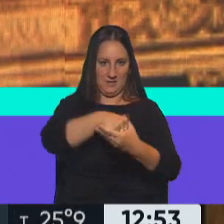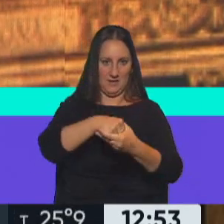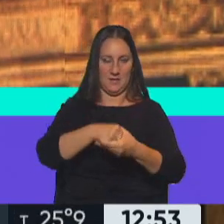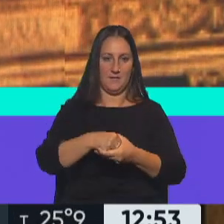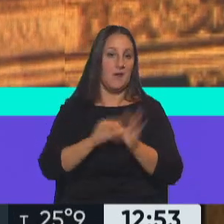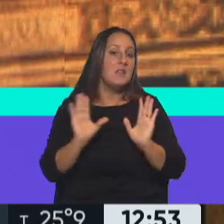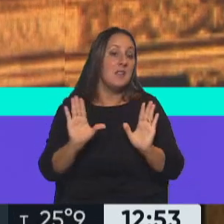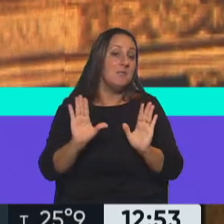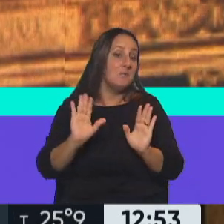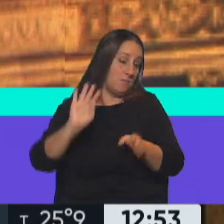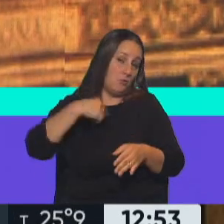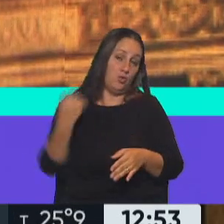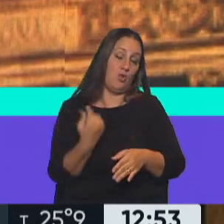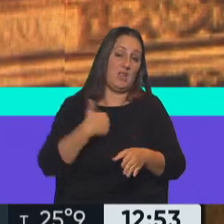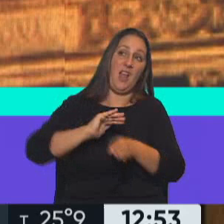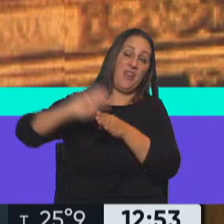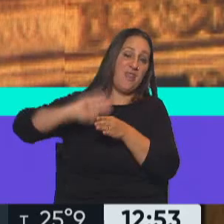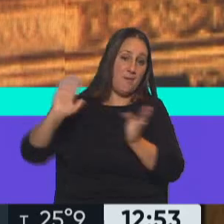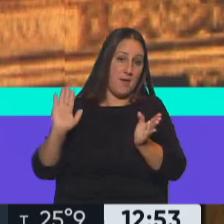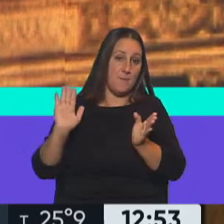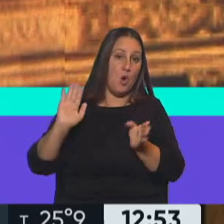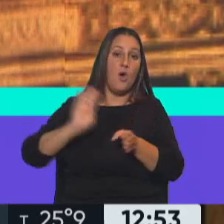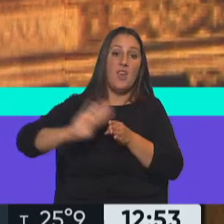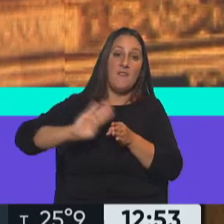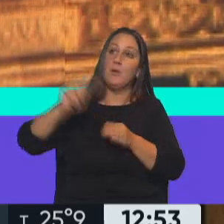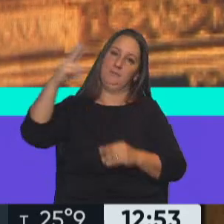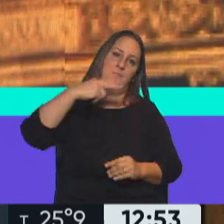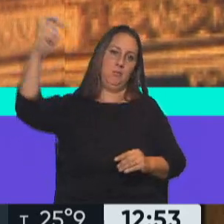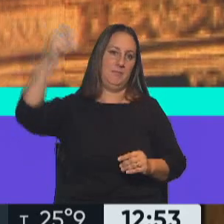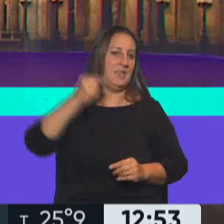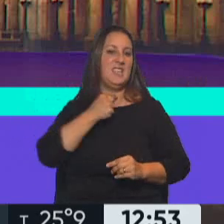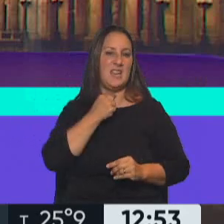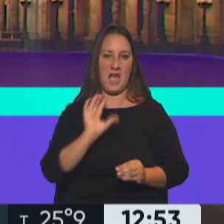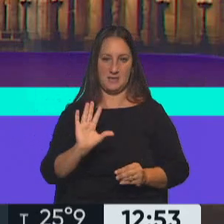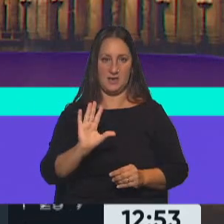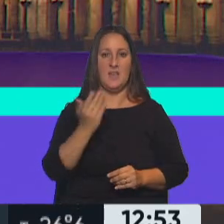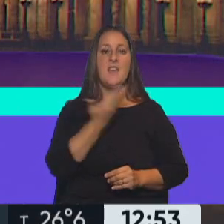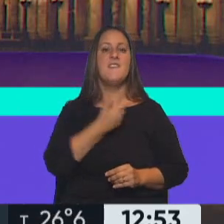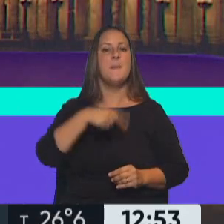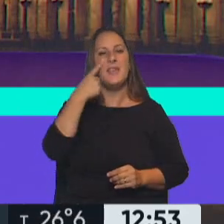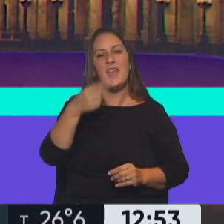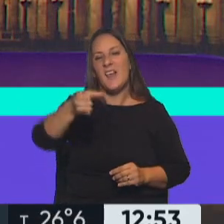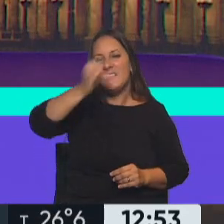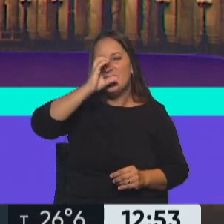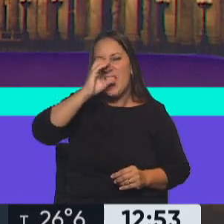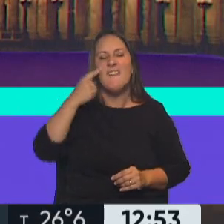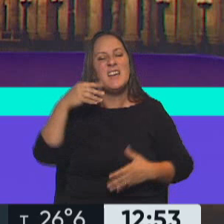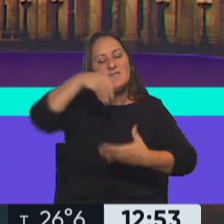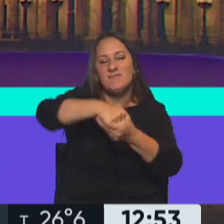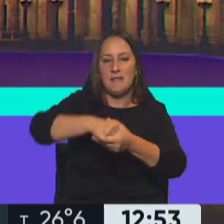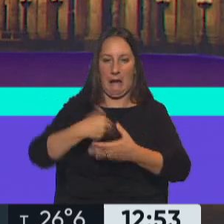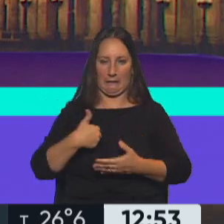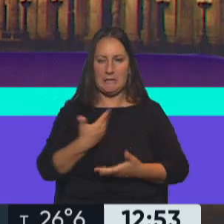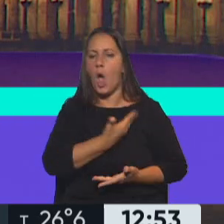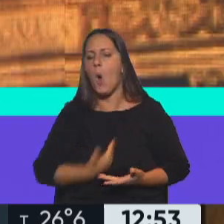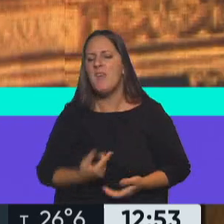cobrar. Es un acreedor. Como todo acreedor tiene un interés muy concreto que es cobrar, ¿bien? Entonces, el FMI siempre va a querer ser parte del gobierno en materia de